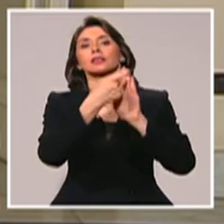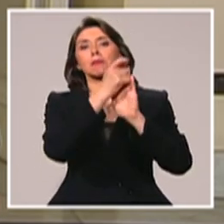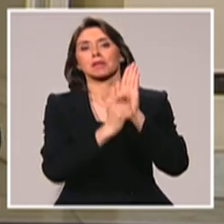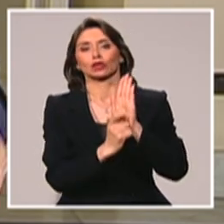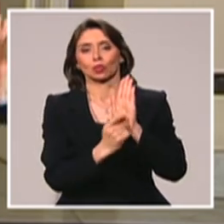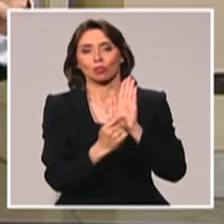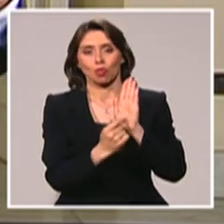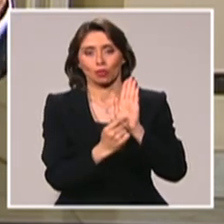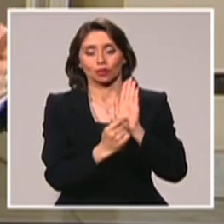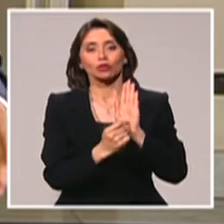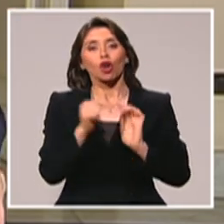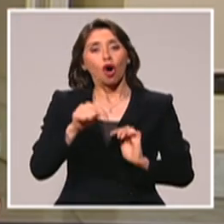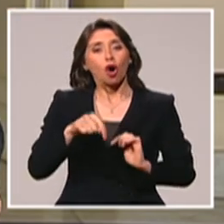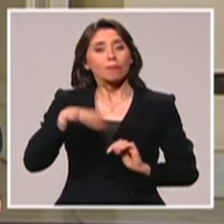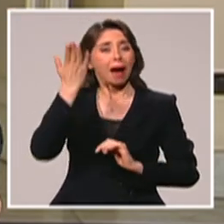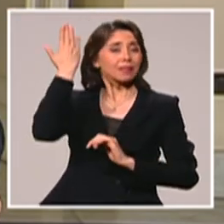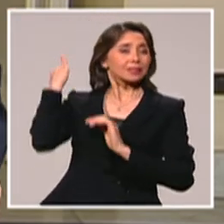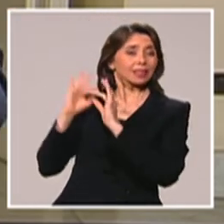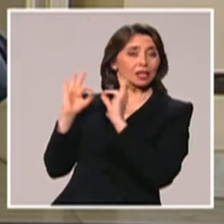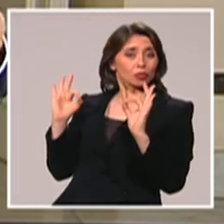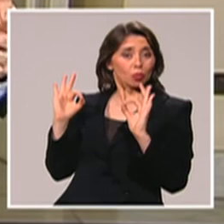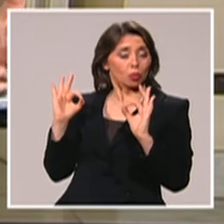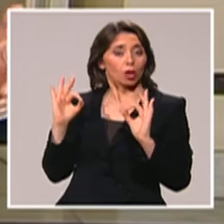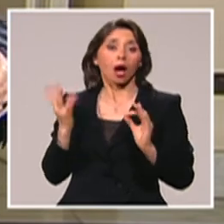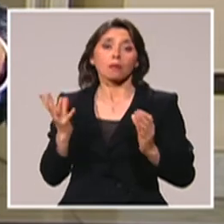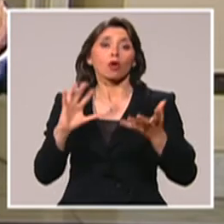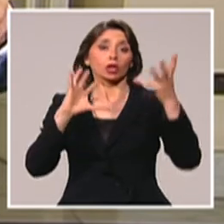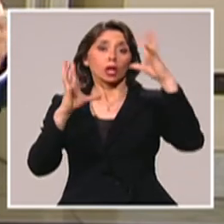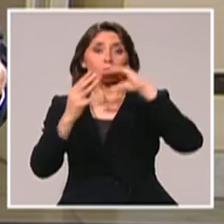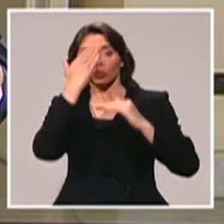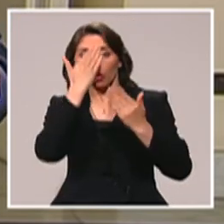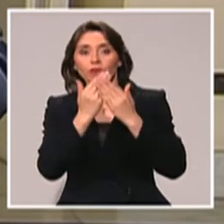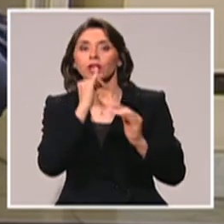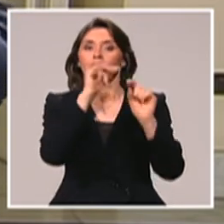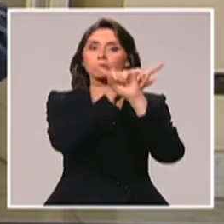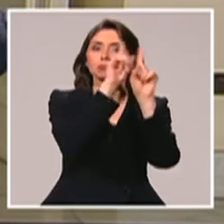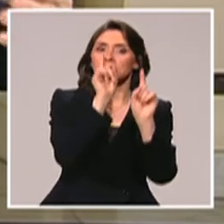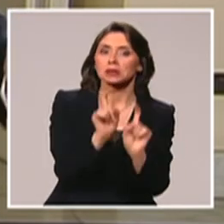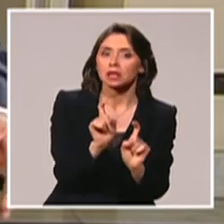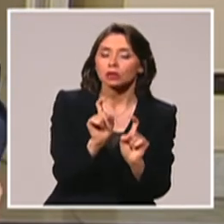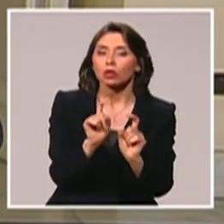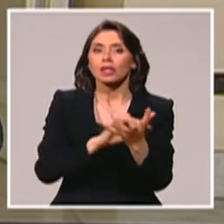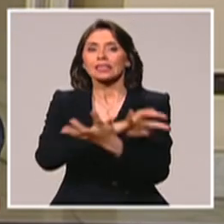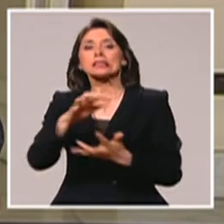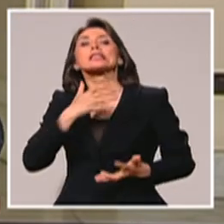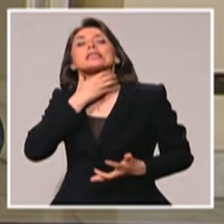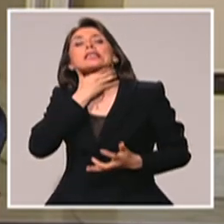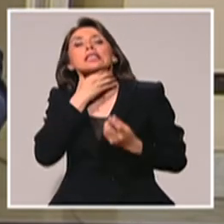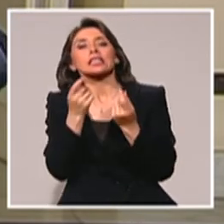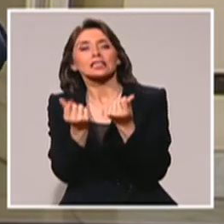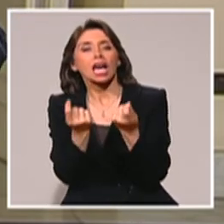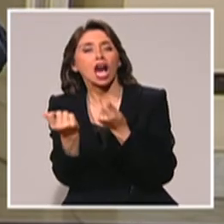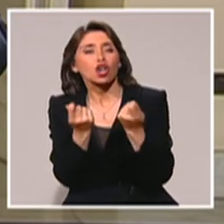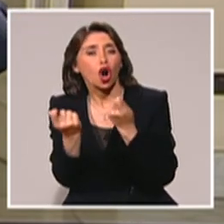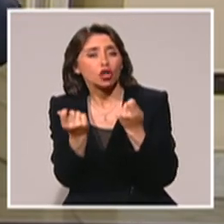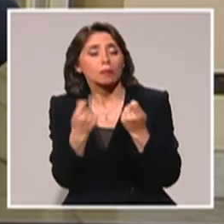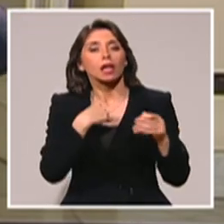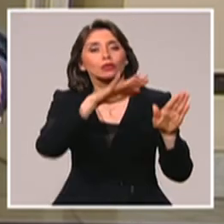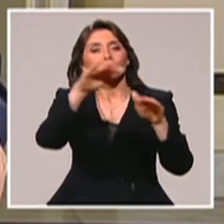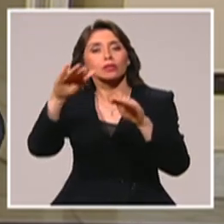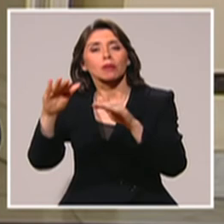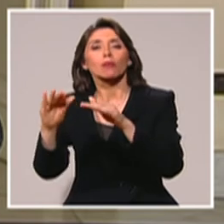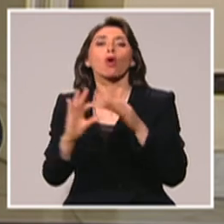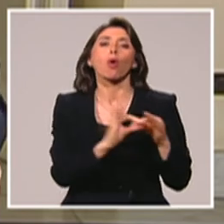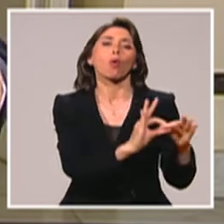y hoy más que nunca en que el mundo enfrenta incertidumbres y crisis económicas los convoco a la